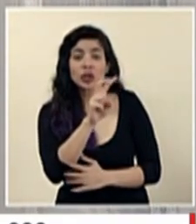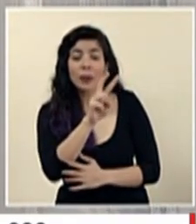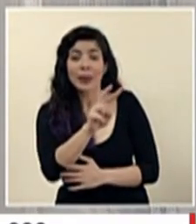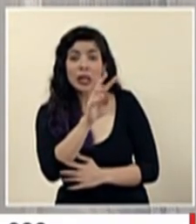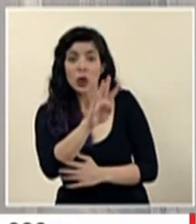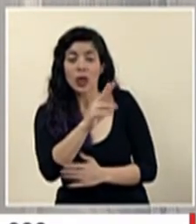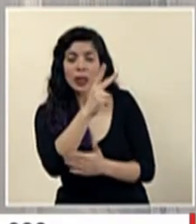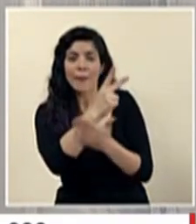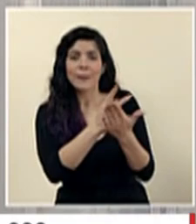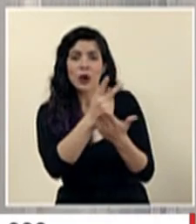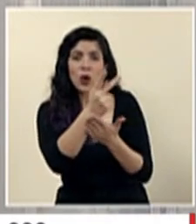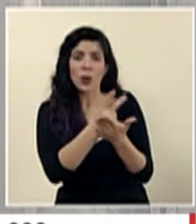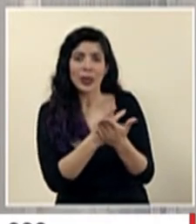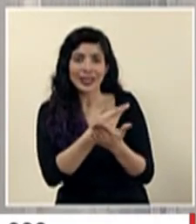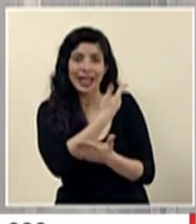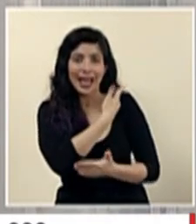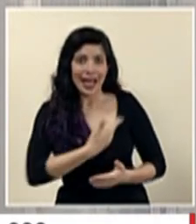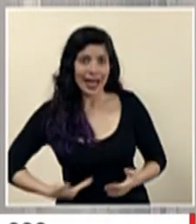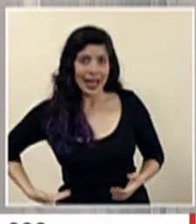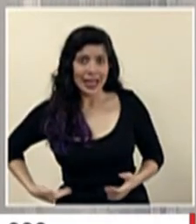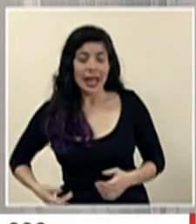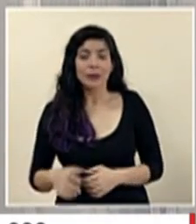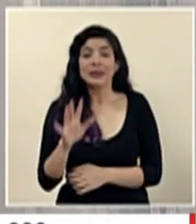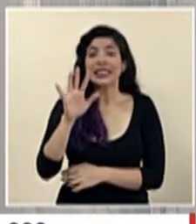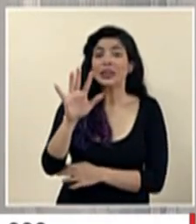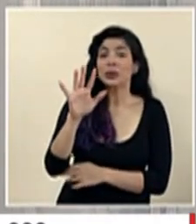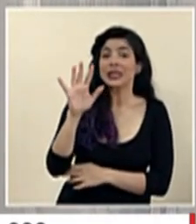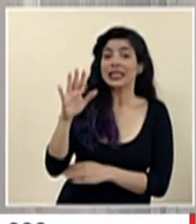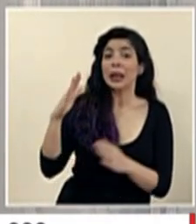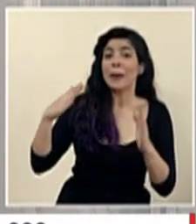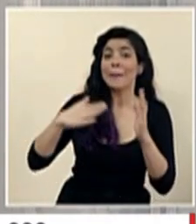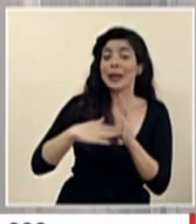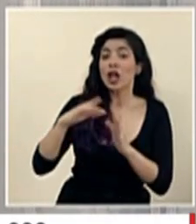14.224 en la provincia de Heredia y